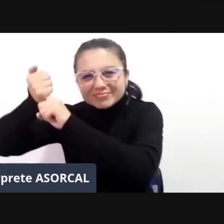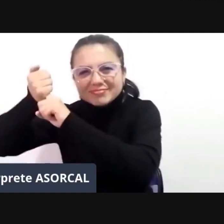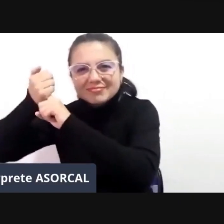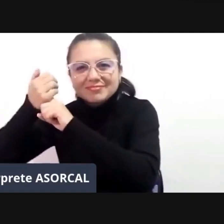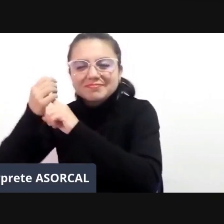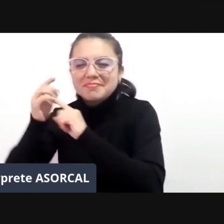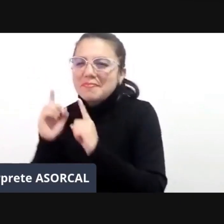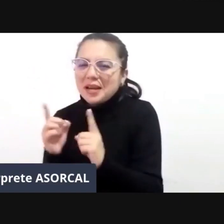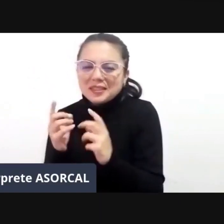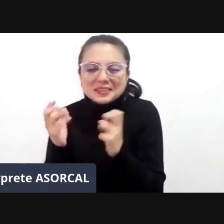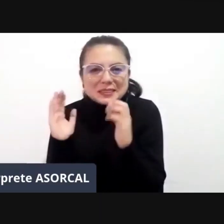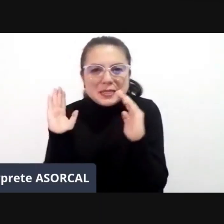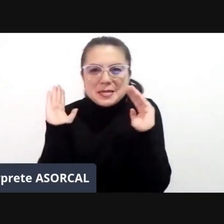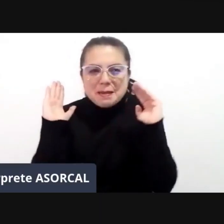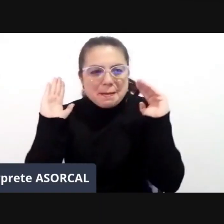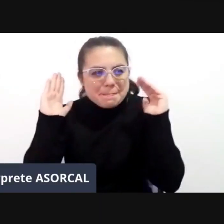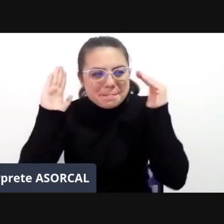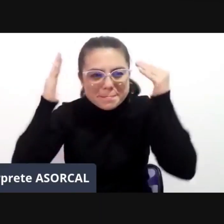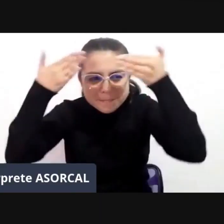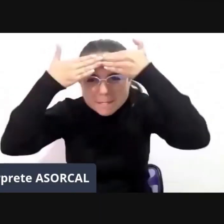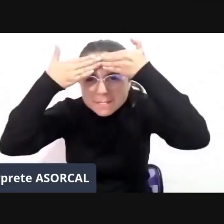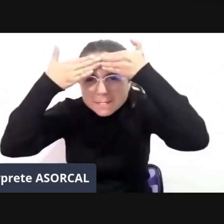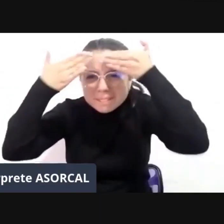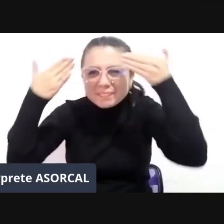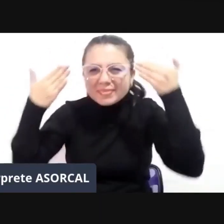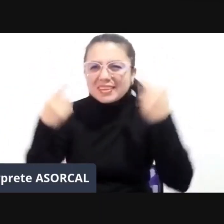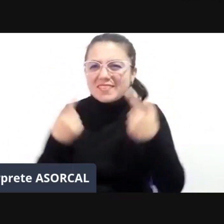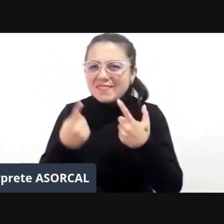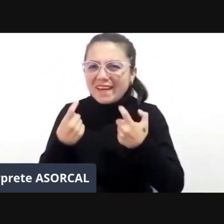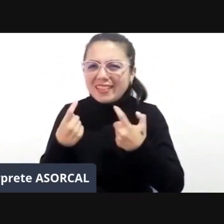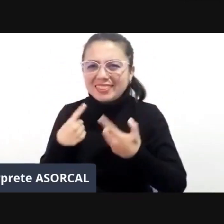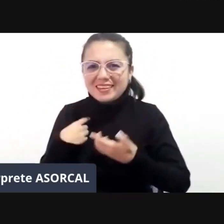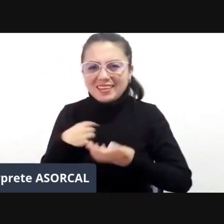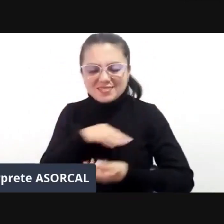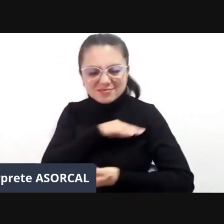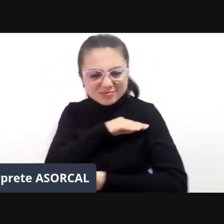por la incapacidad, por la falta de coraje, por